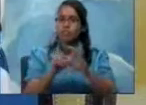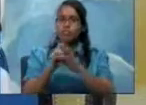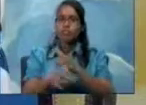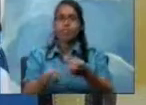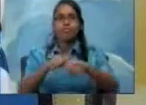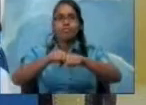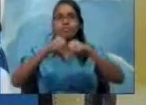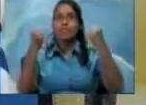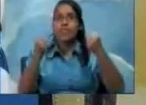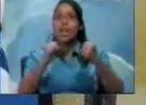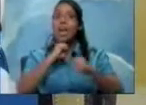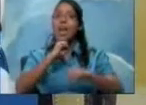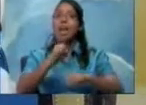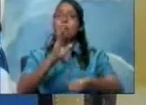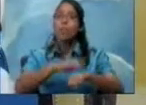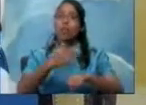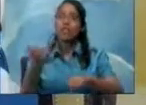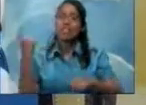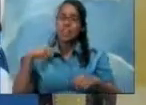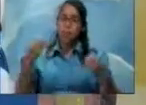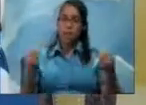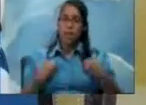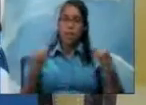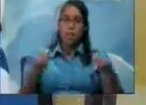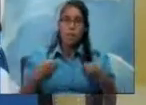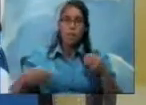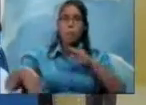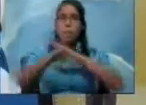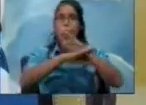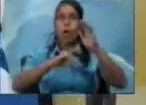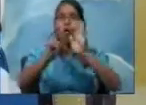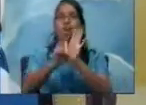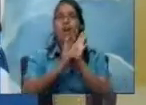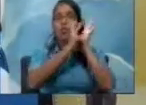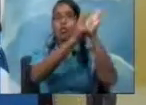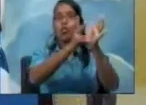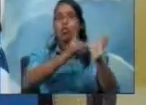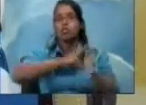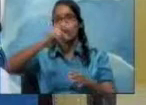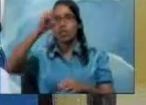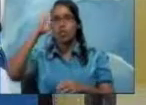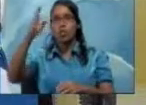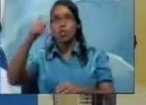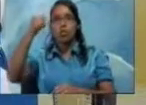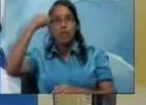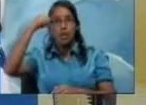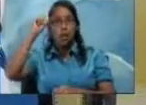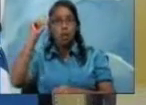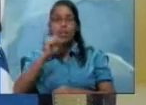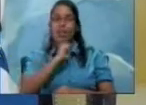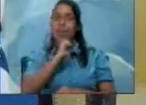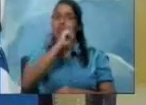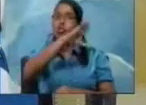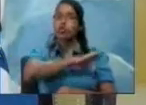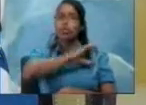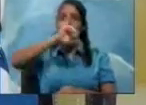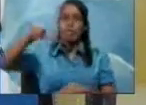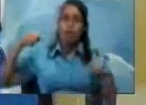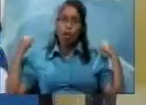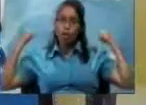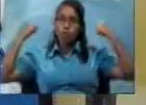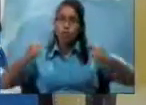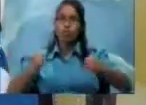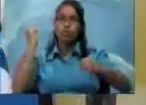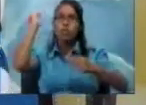rotos es porque tenemos que vivir bajo la voluntad del señor recuerden la la historia de Josué cuando fue la conquista de ahí